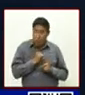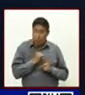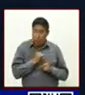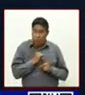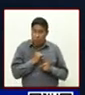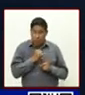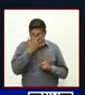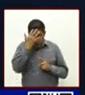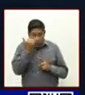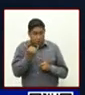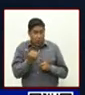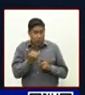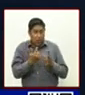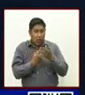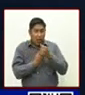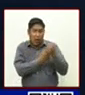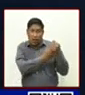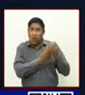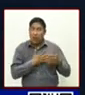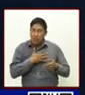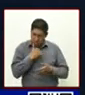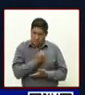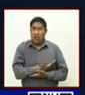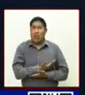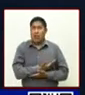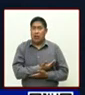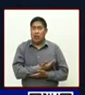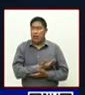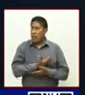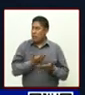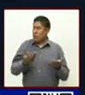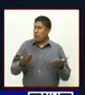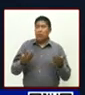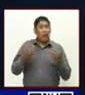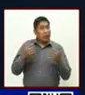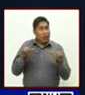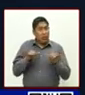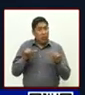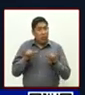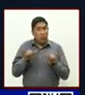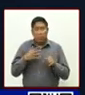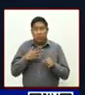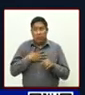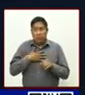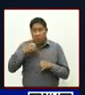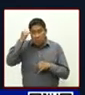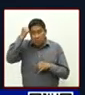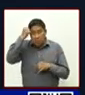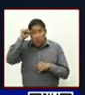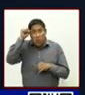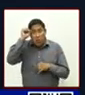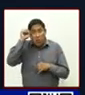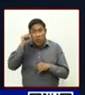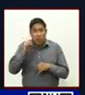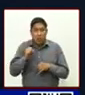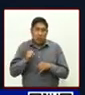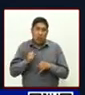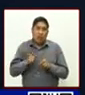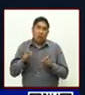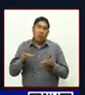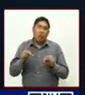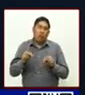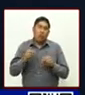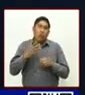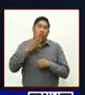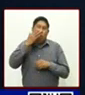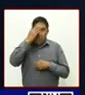a mí. No era a mi hija, nomás que no hubiera pasado. También tenía que caer mi sobrino. Gracias a Dios no ha llegado a